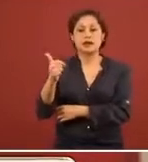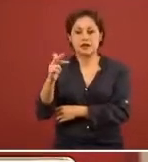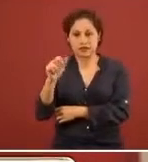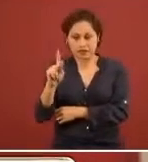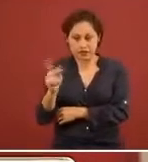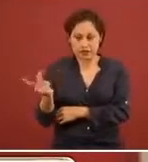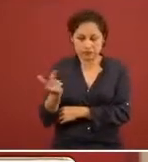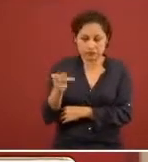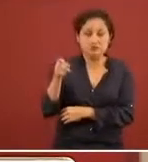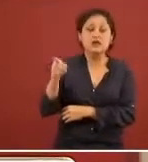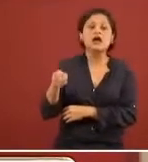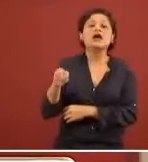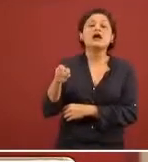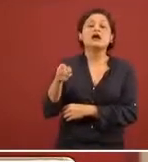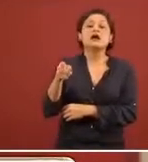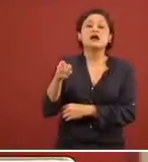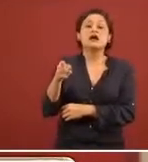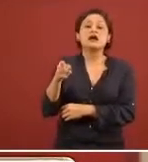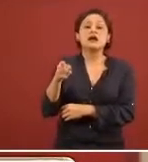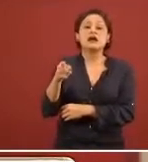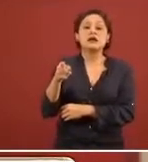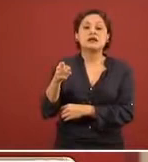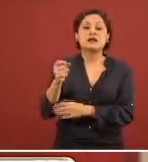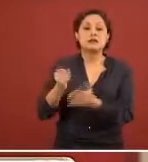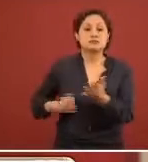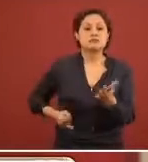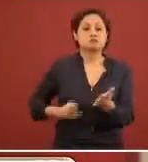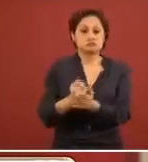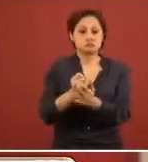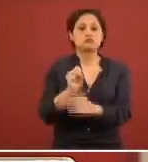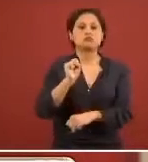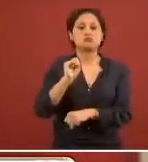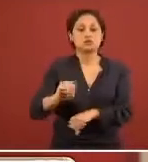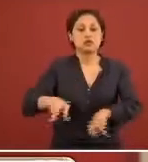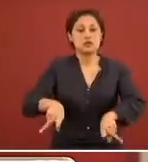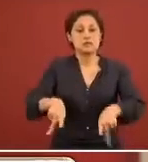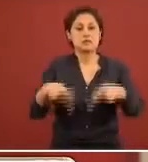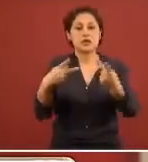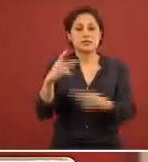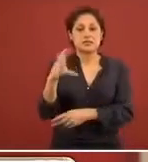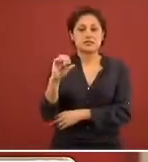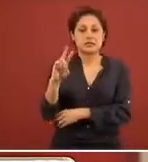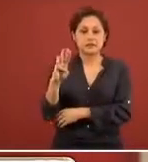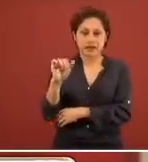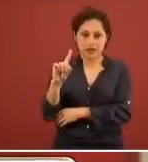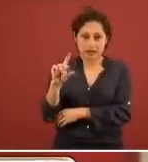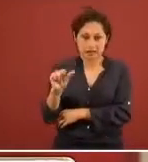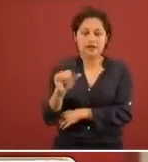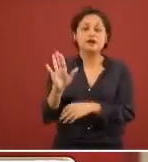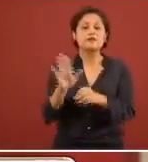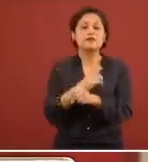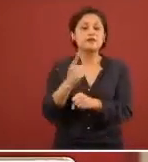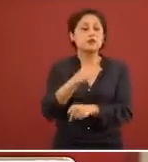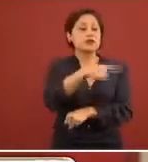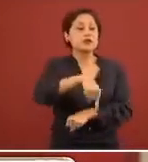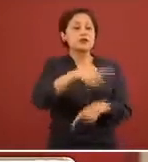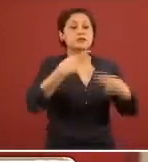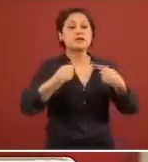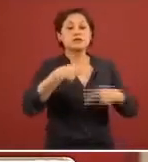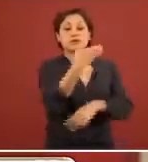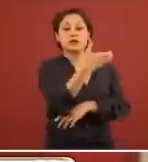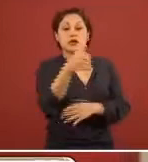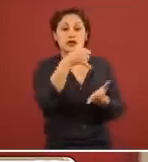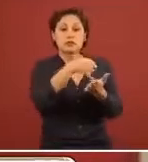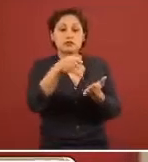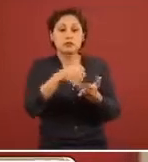se autorizó la venta de la cebada precisamente porque los productores agrícolas no tienen la capacidad